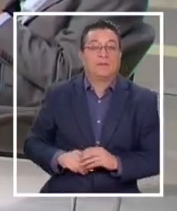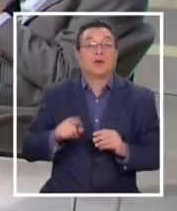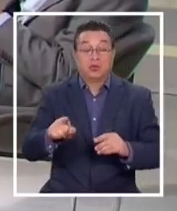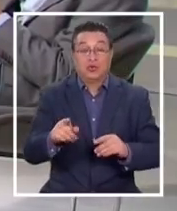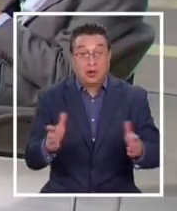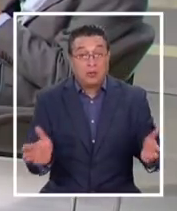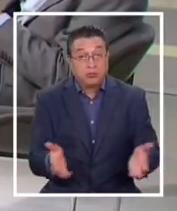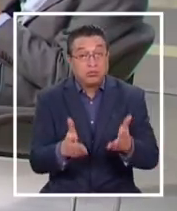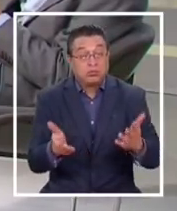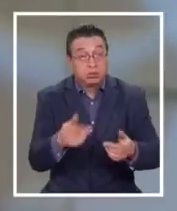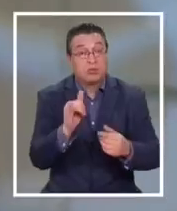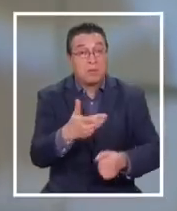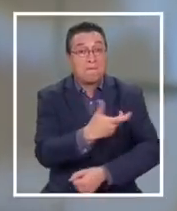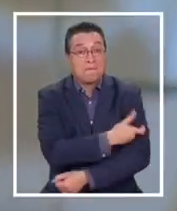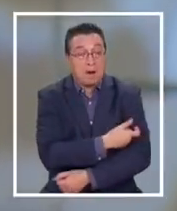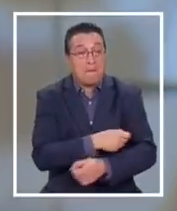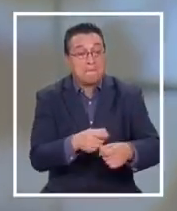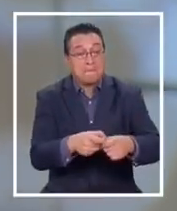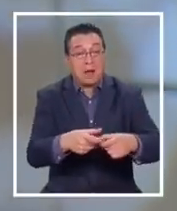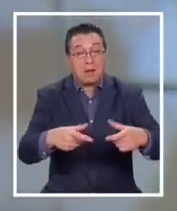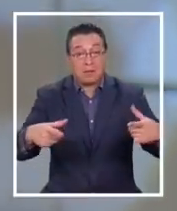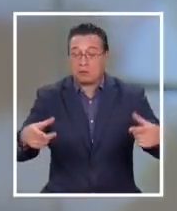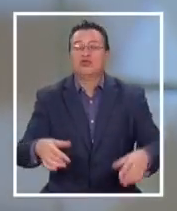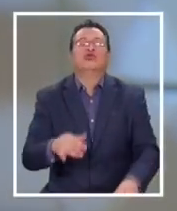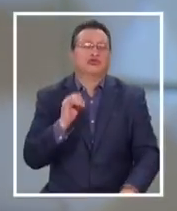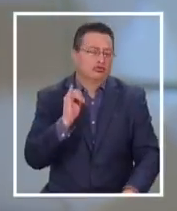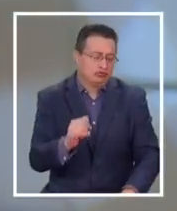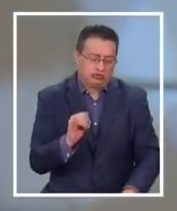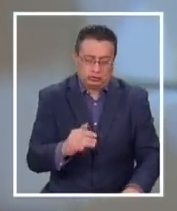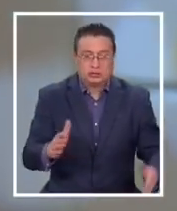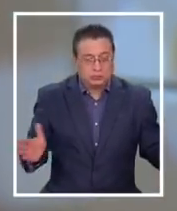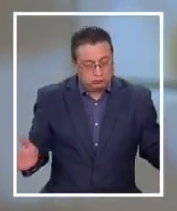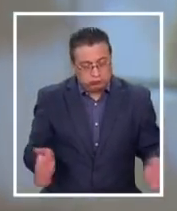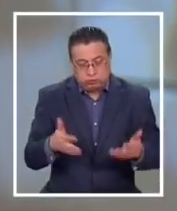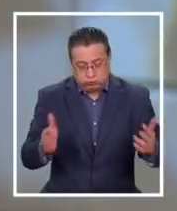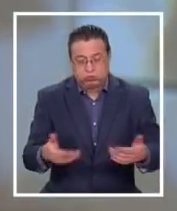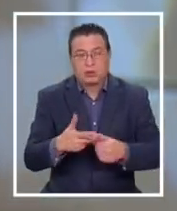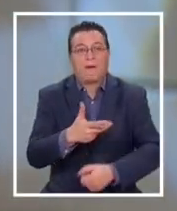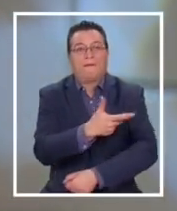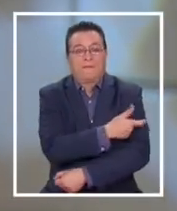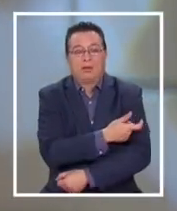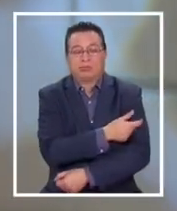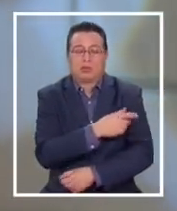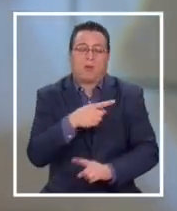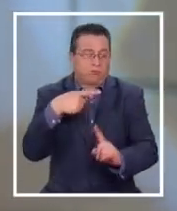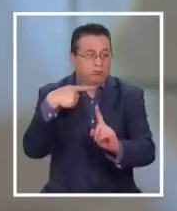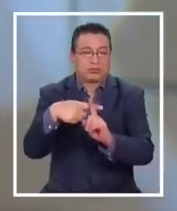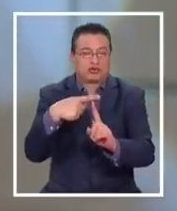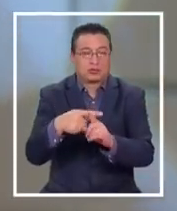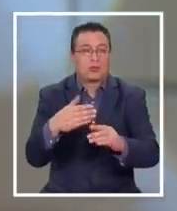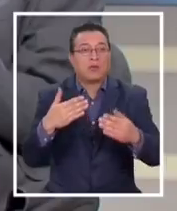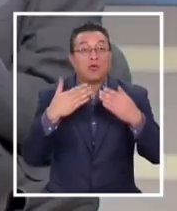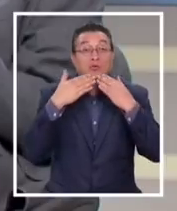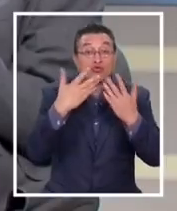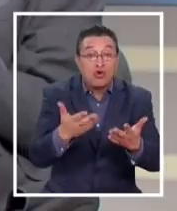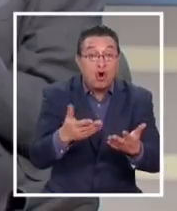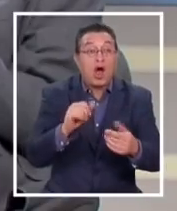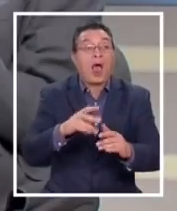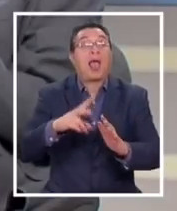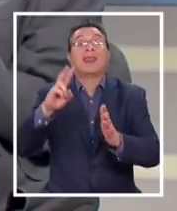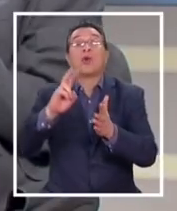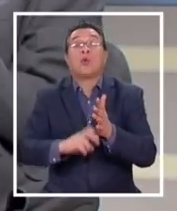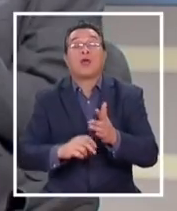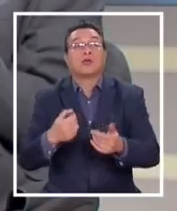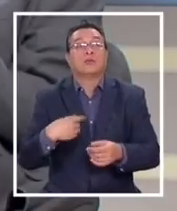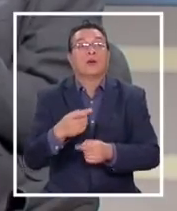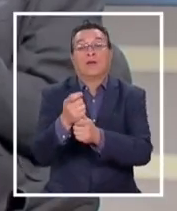la cantidad de personas con vacunas? Cualquiera que sea el incentivo para que las personas se vacunen me parece muy positivo. Regalos, descuentos, una